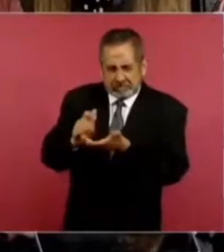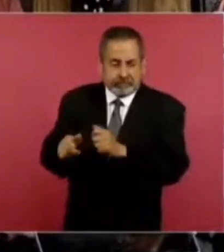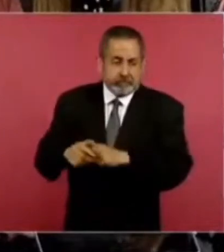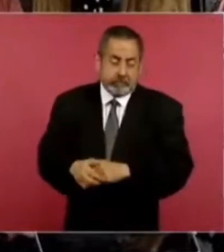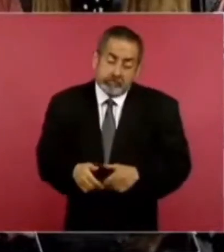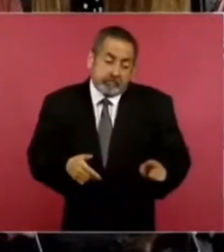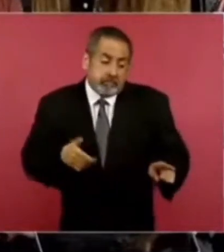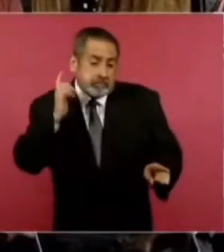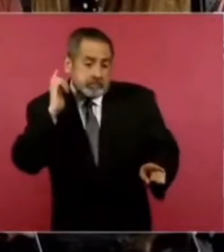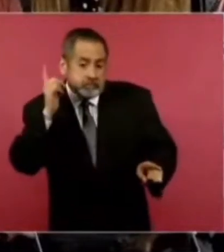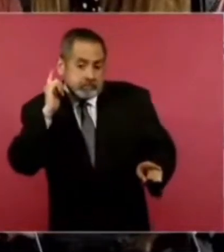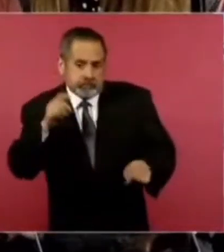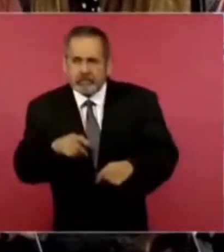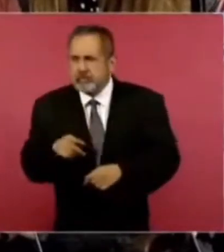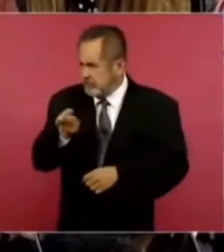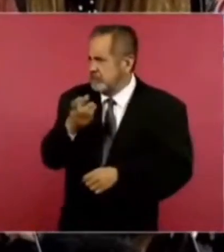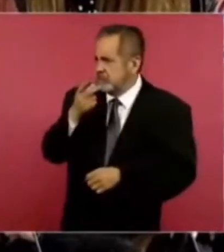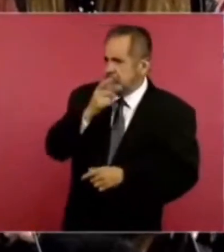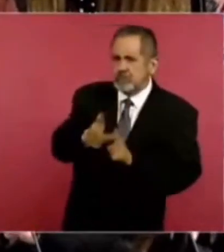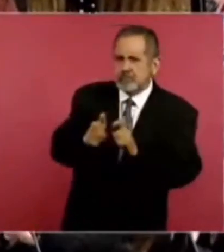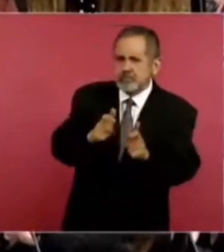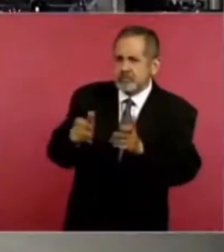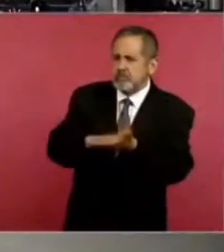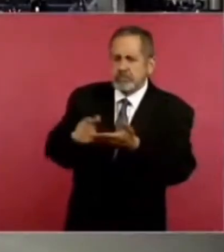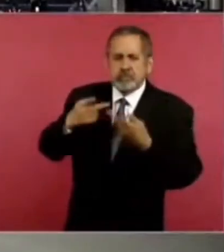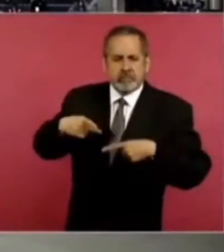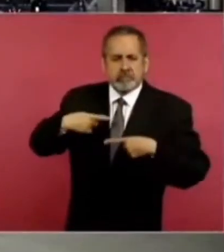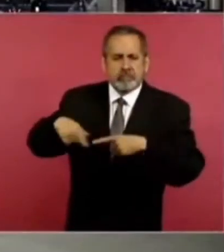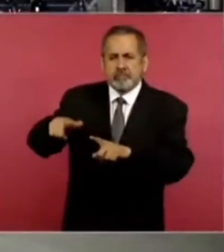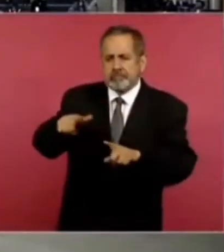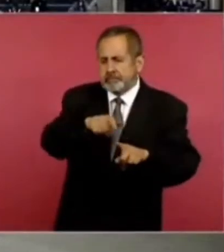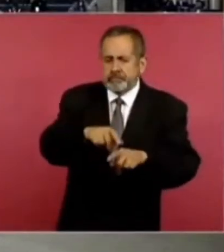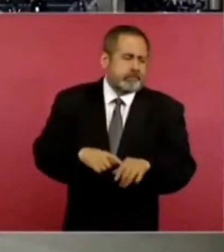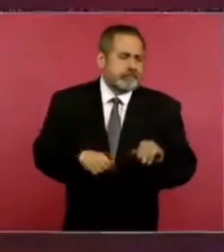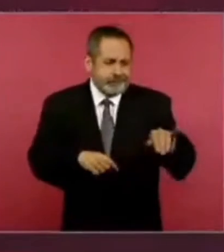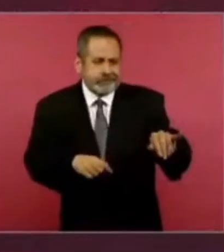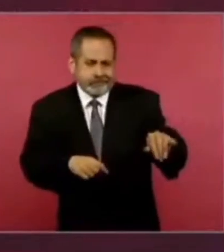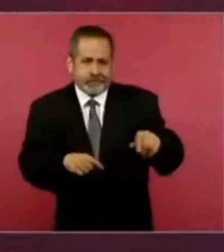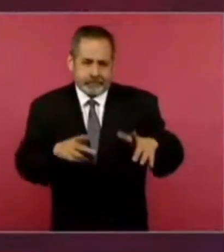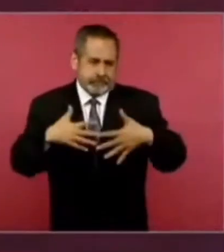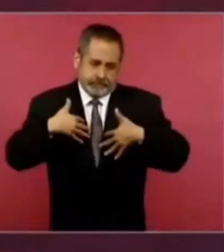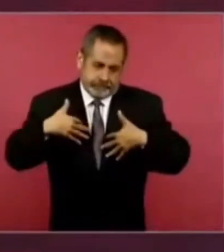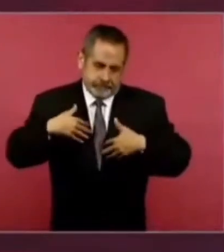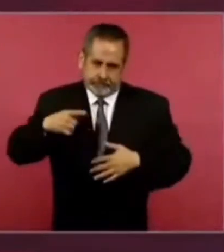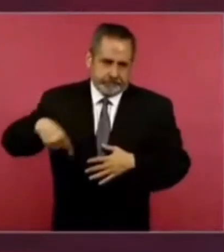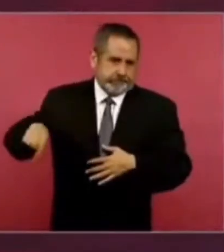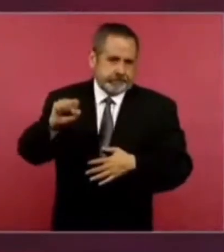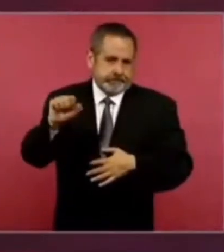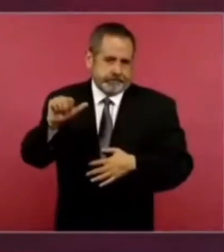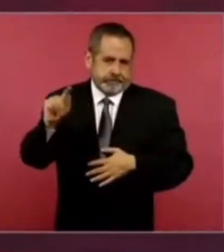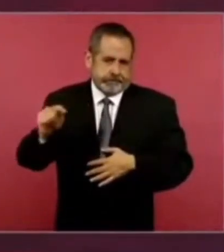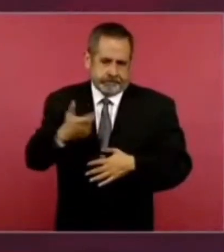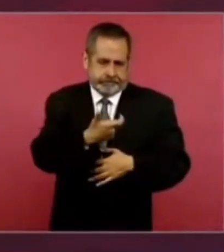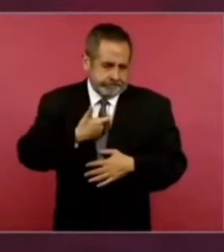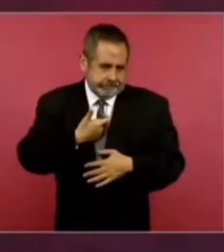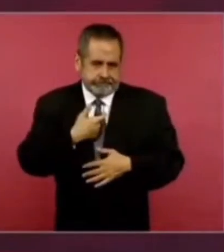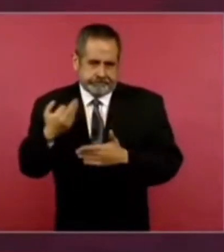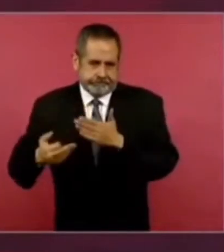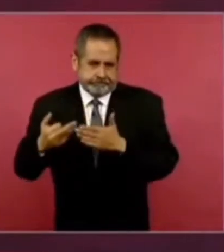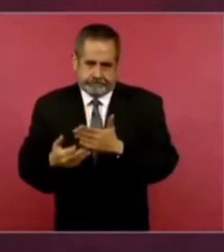Creo que son como 20 veces, ¿no? ¿Cuánto es de 125,000